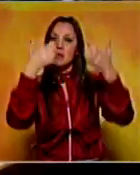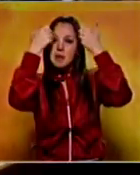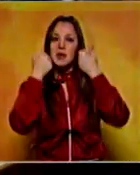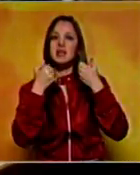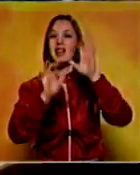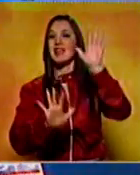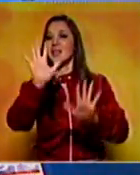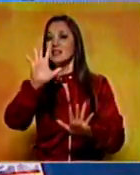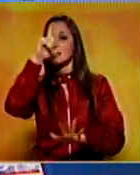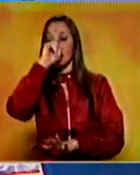15 años